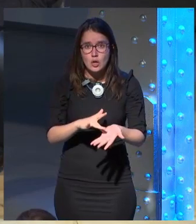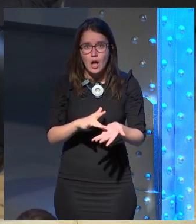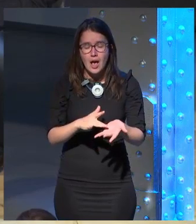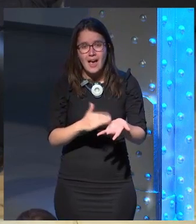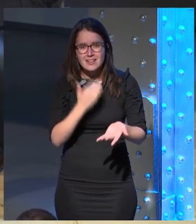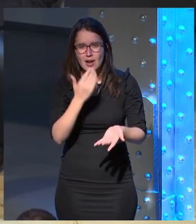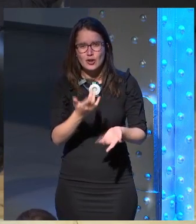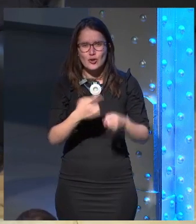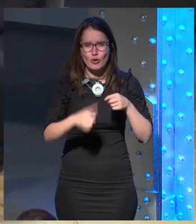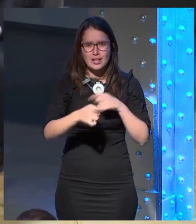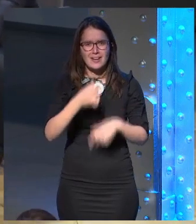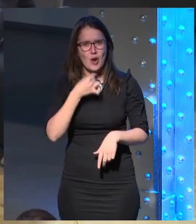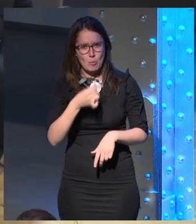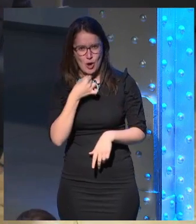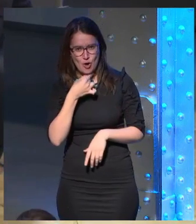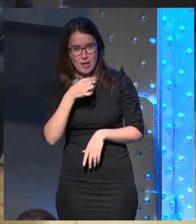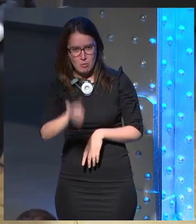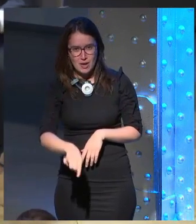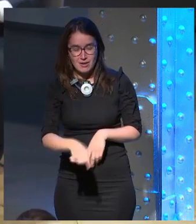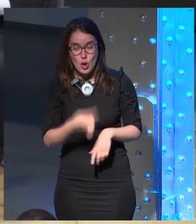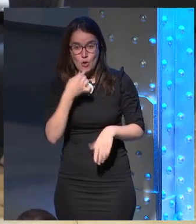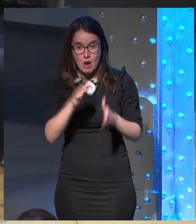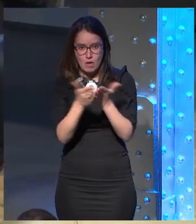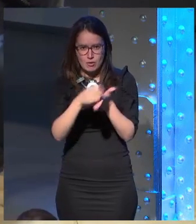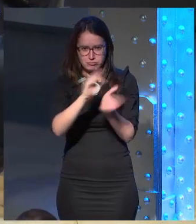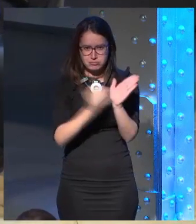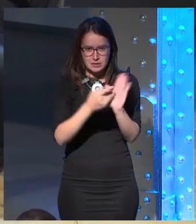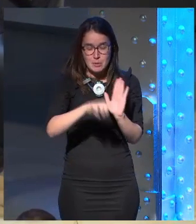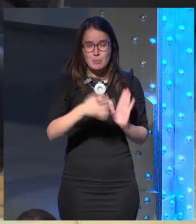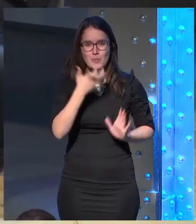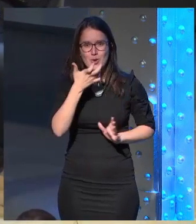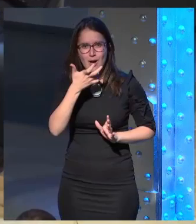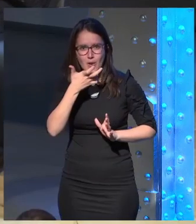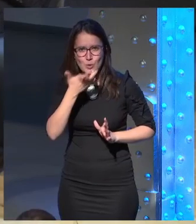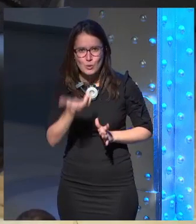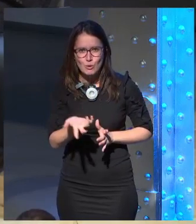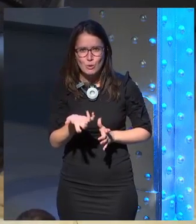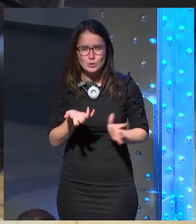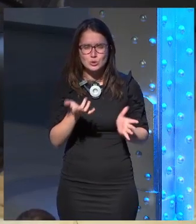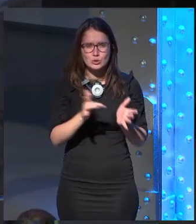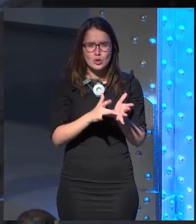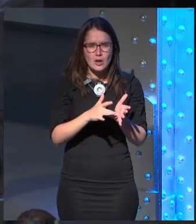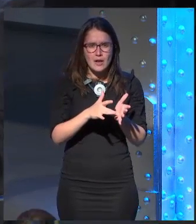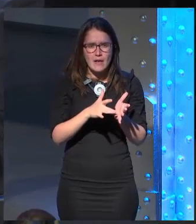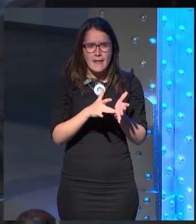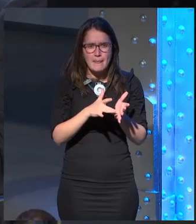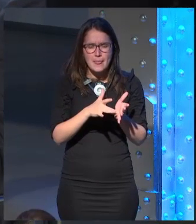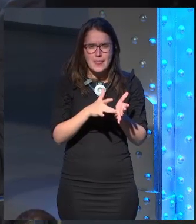de humor en todo ello. Y lo menciono en el libro. Por ejemplo, llevábamos la